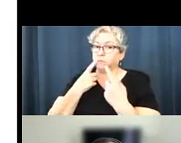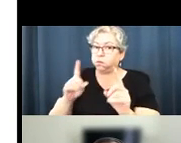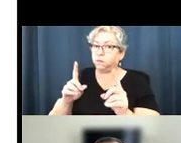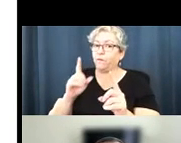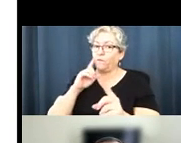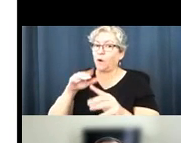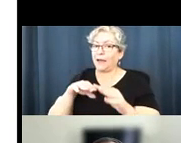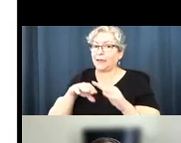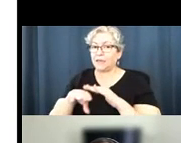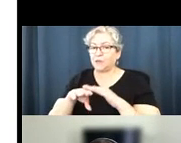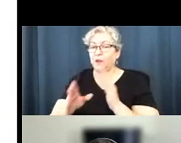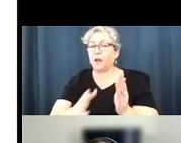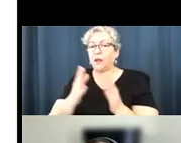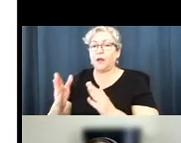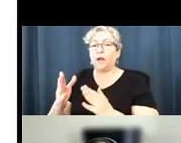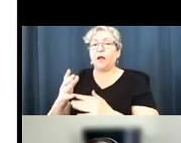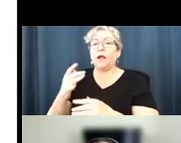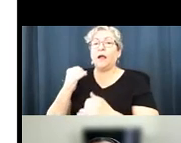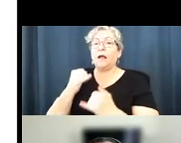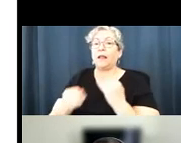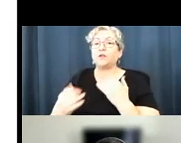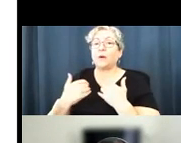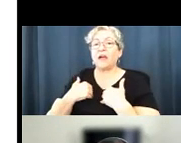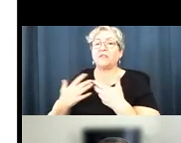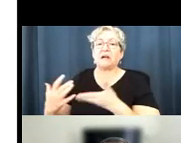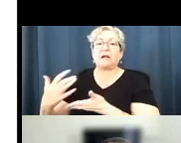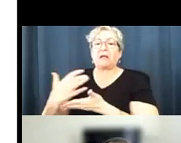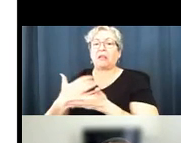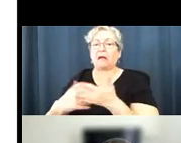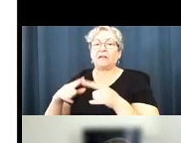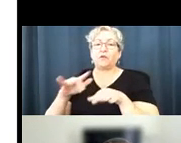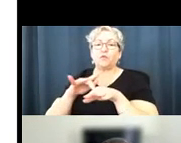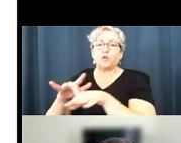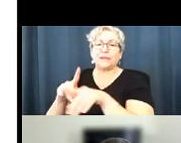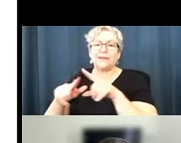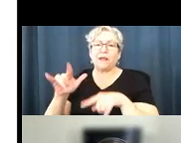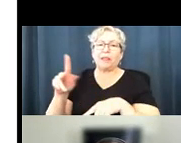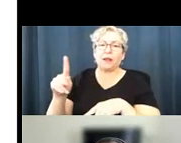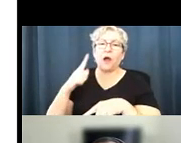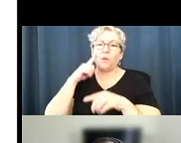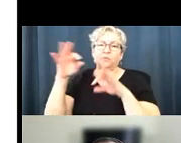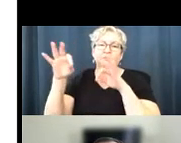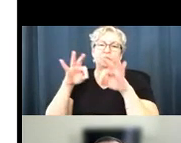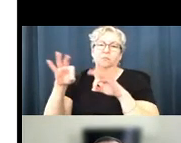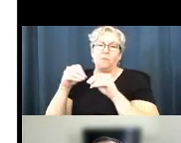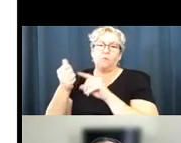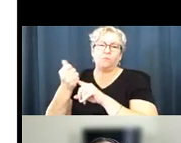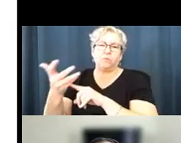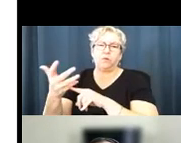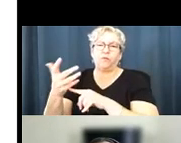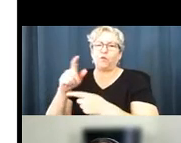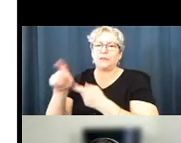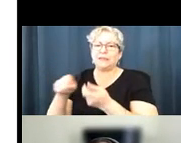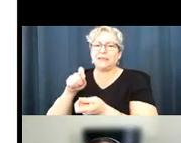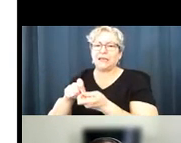un reclamo actual de accesibilidad. Y aquí tiene un recurso, una colección de